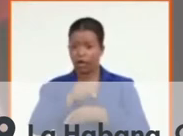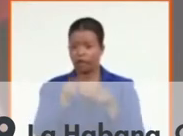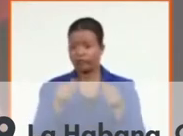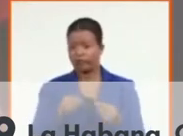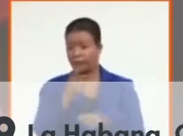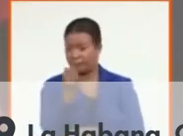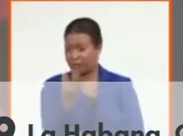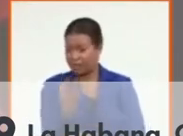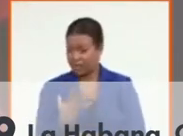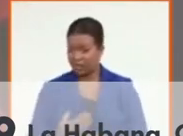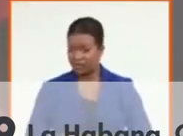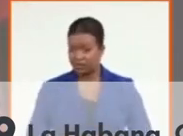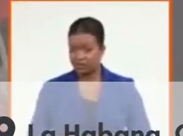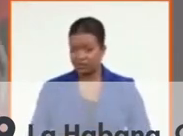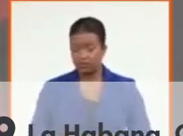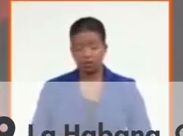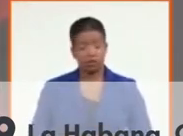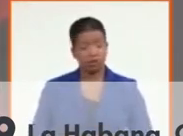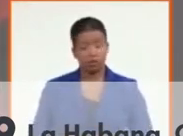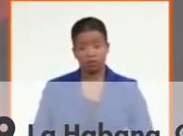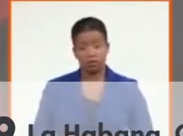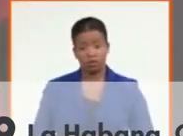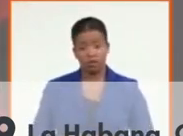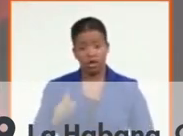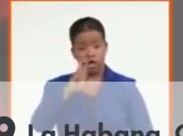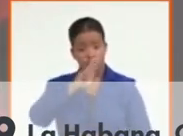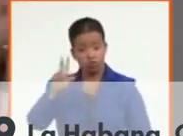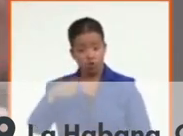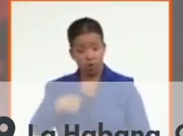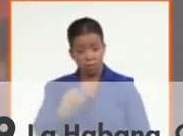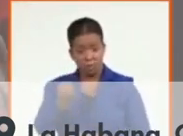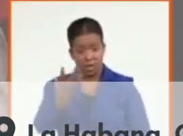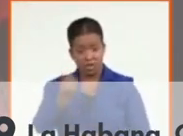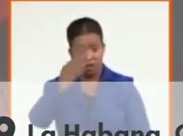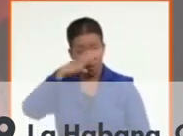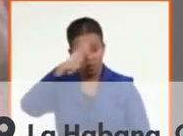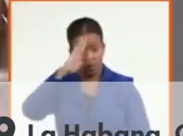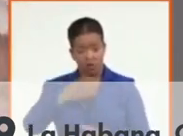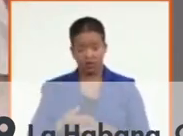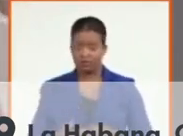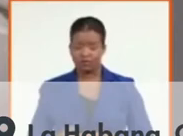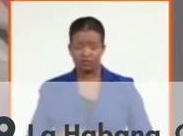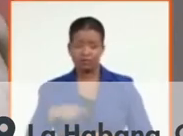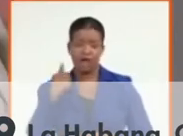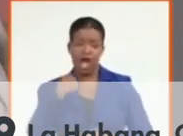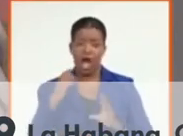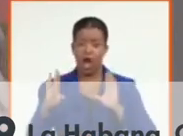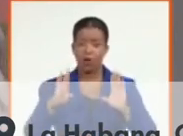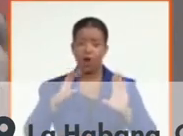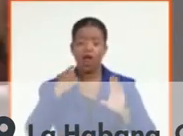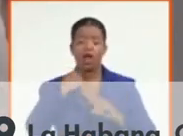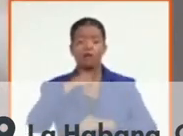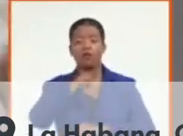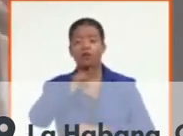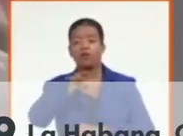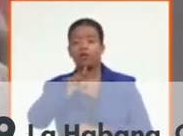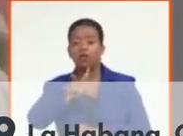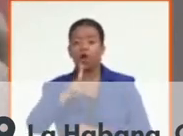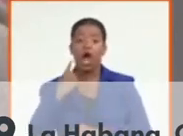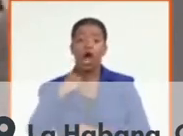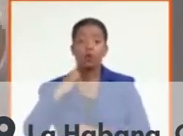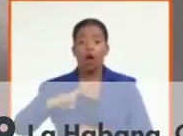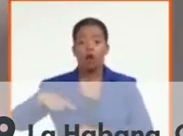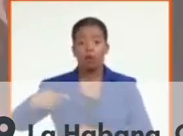bueno un espejismo de los revolucionarios de los cubanos y cómo es que anualmente del año 1992 la asamblea general